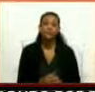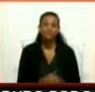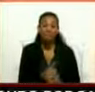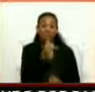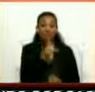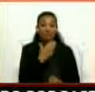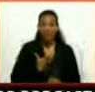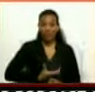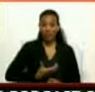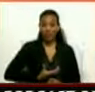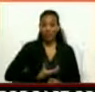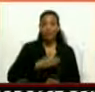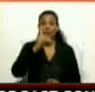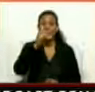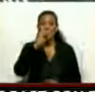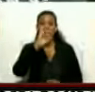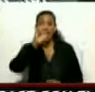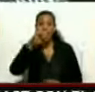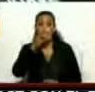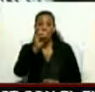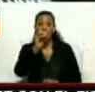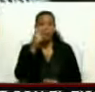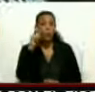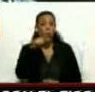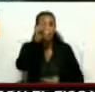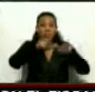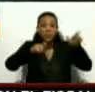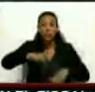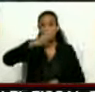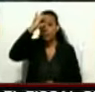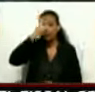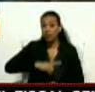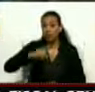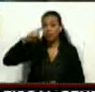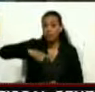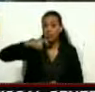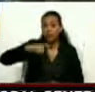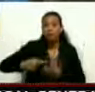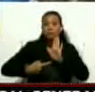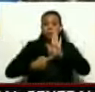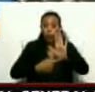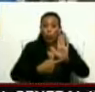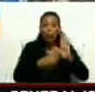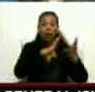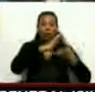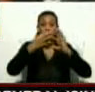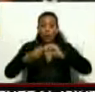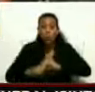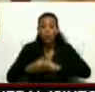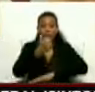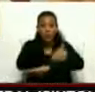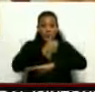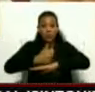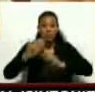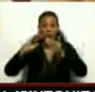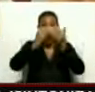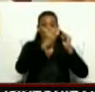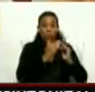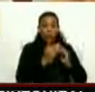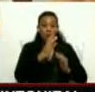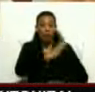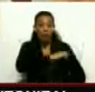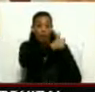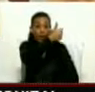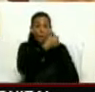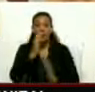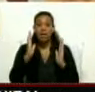Informó el alcalde Diego Corrales que la captación de las personas con necesidades especiales se realizó en articulación con los jefes de comunidad y el programa